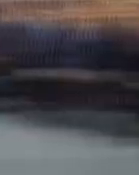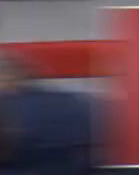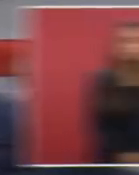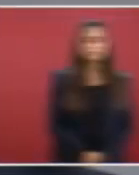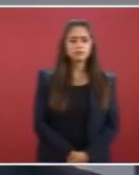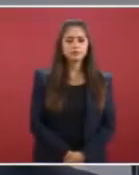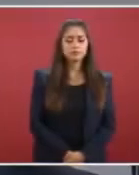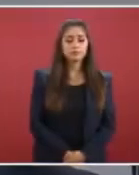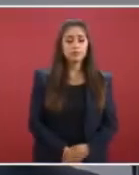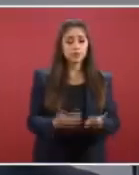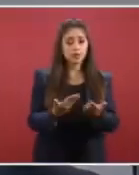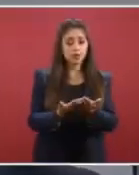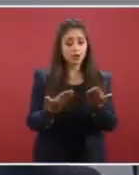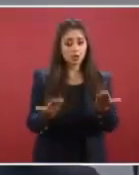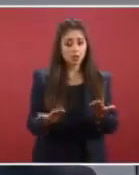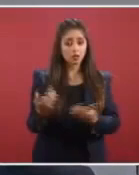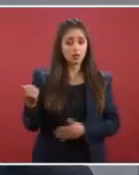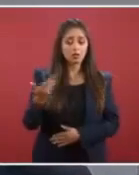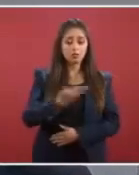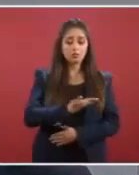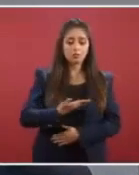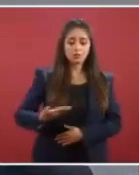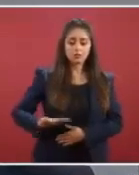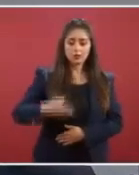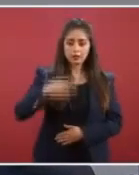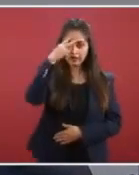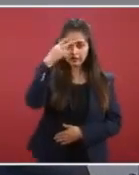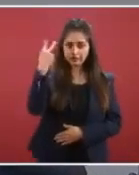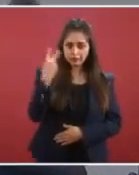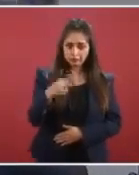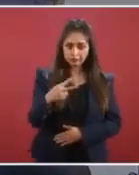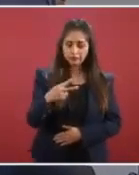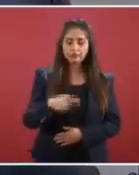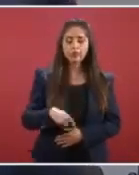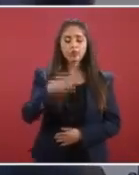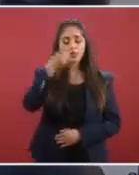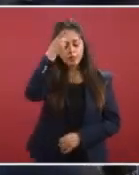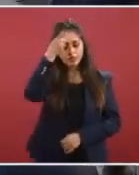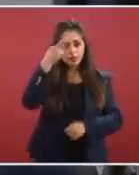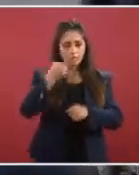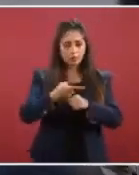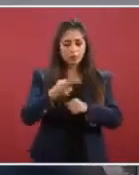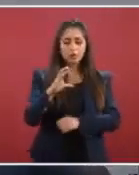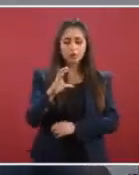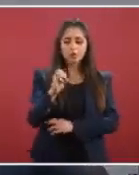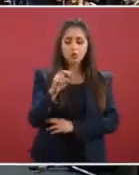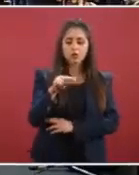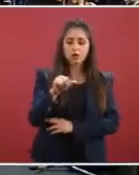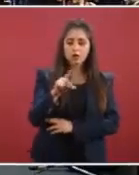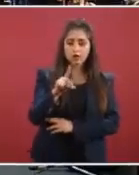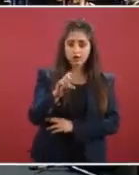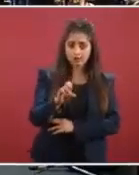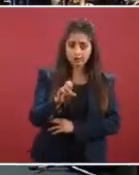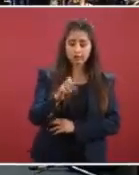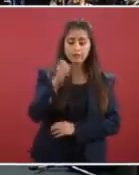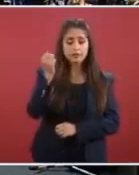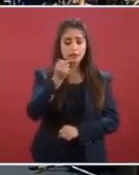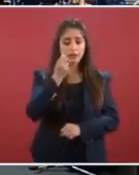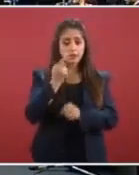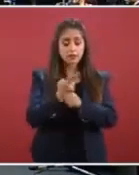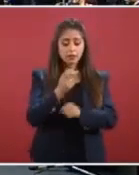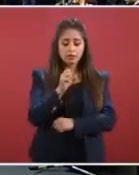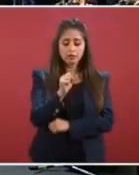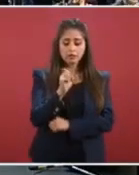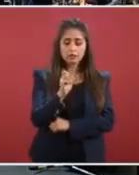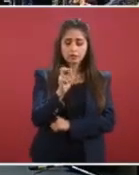A continuación, el presidente de los Estados Unidos Mexicanos, la directora de la Comisión Nacional de Cultura Física y Deporte, el secretario de